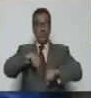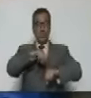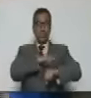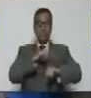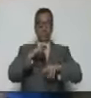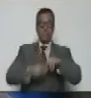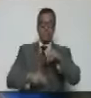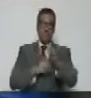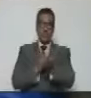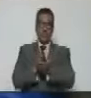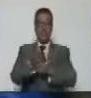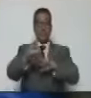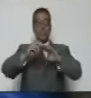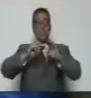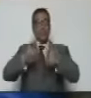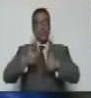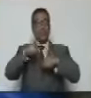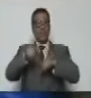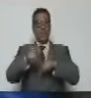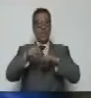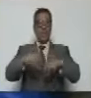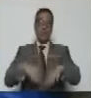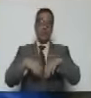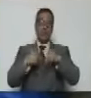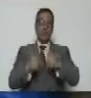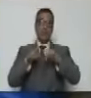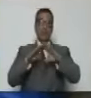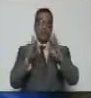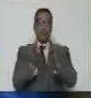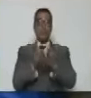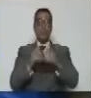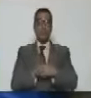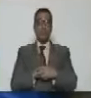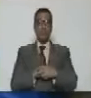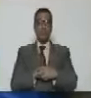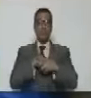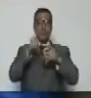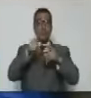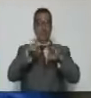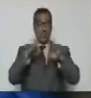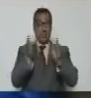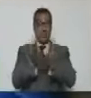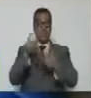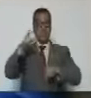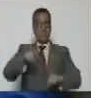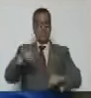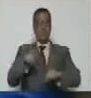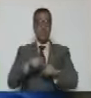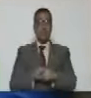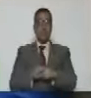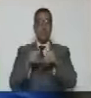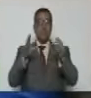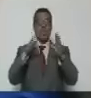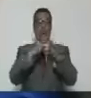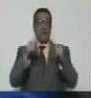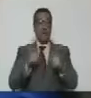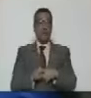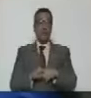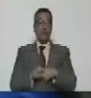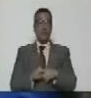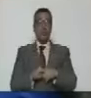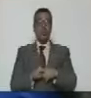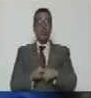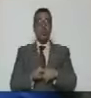como consecuencia, comenzaremos a salvar el planeta. El planeta nos necesita, todos y todas, todas